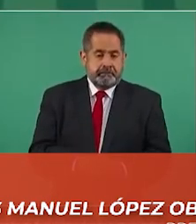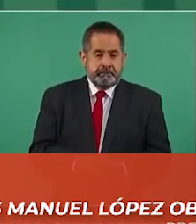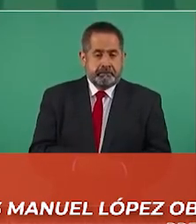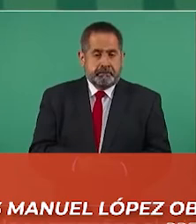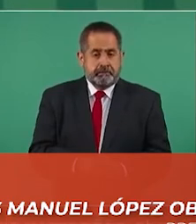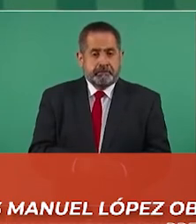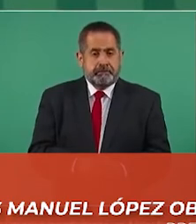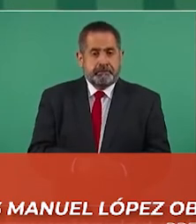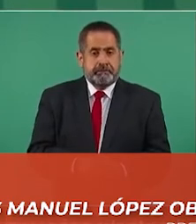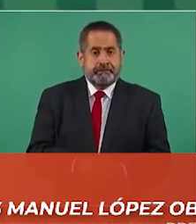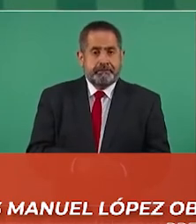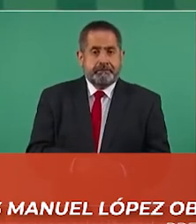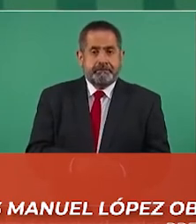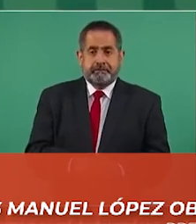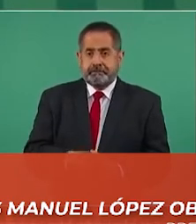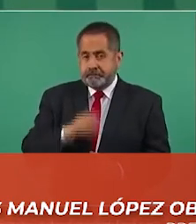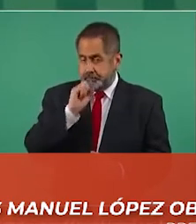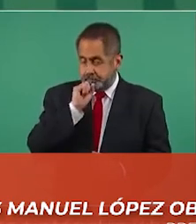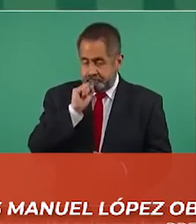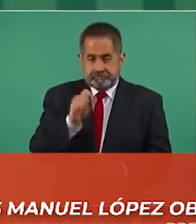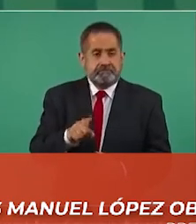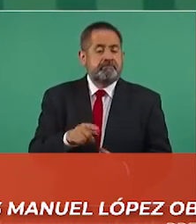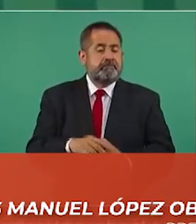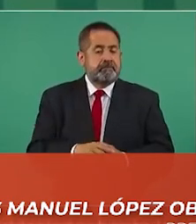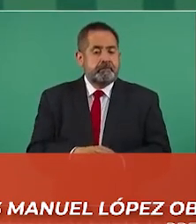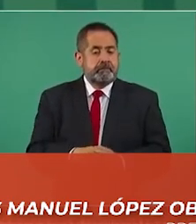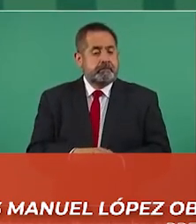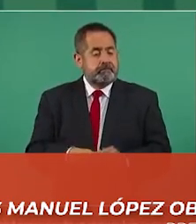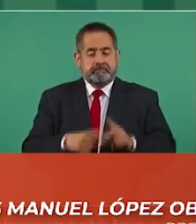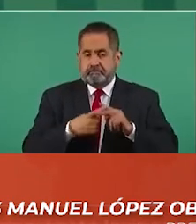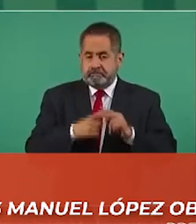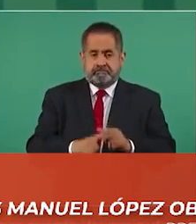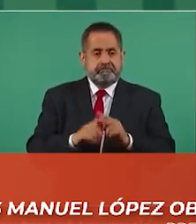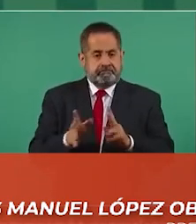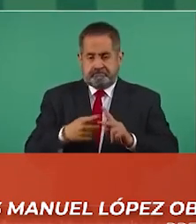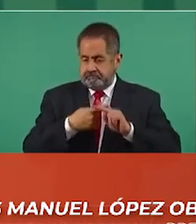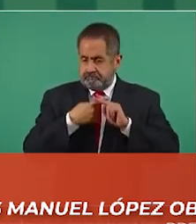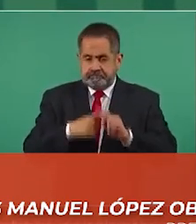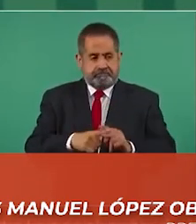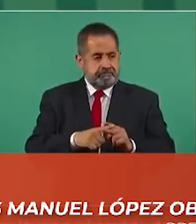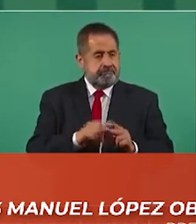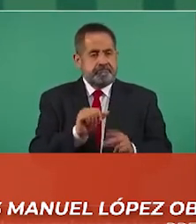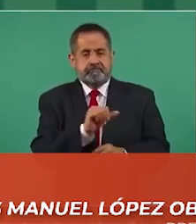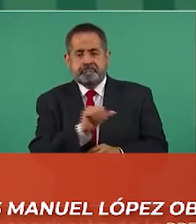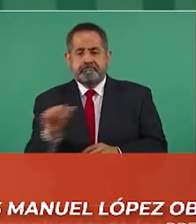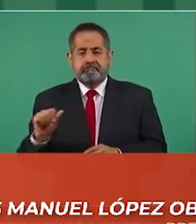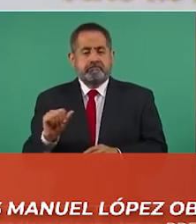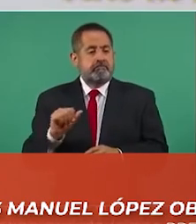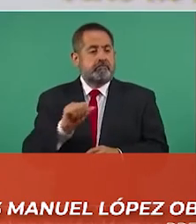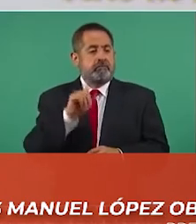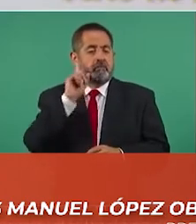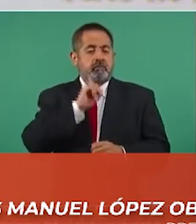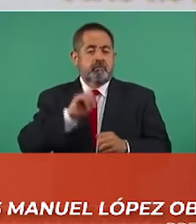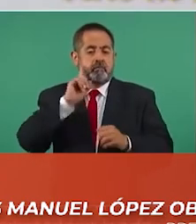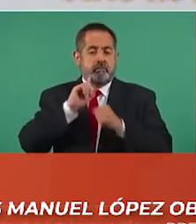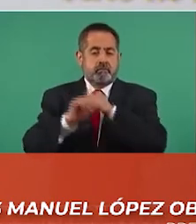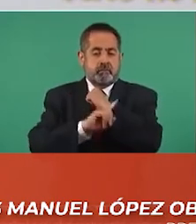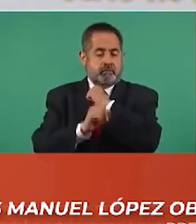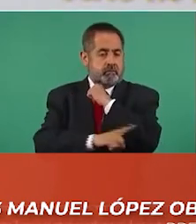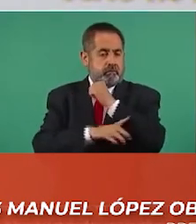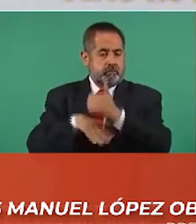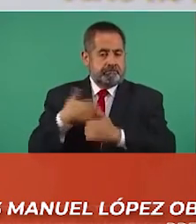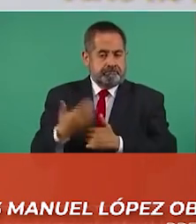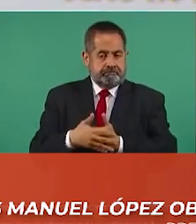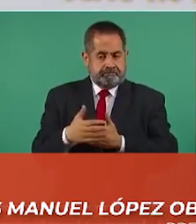También ya inició la vacunación de mujeres embarazadas,